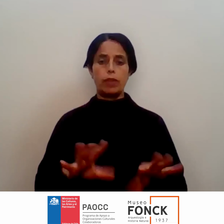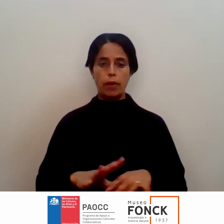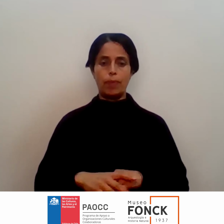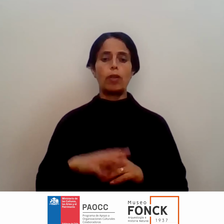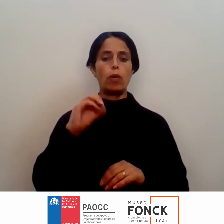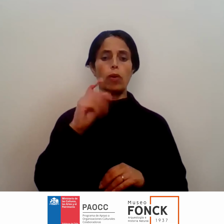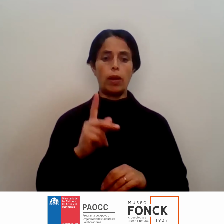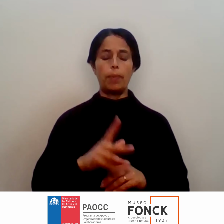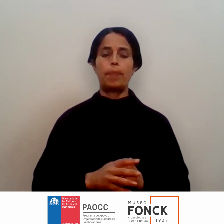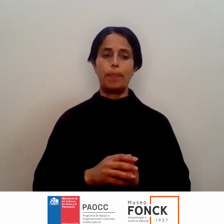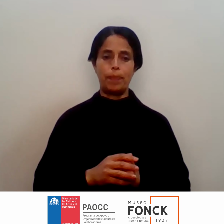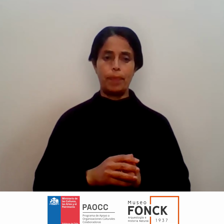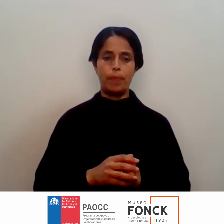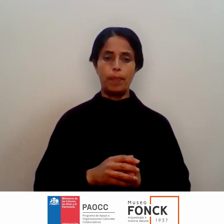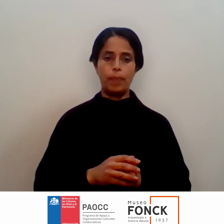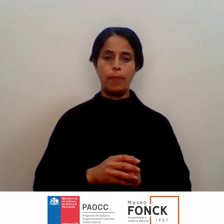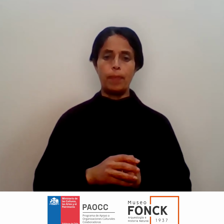Ok.